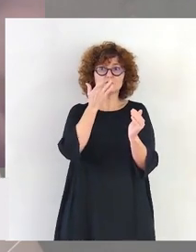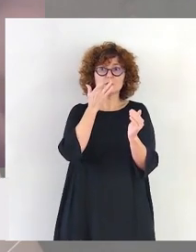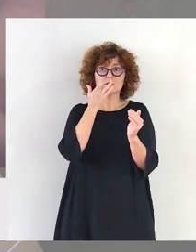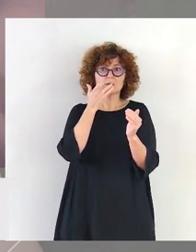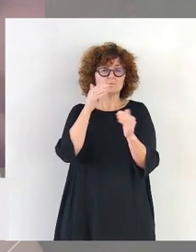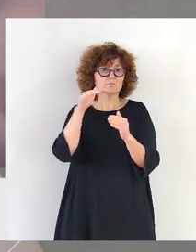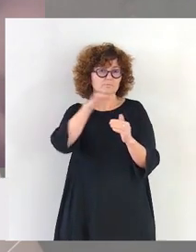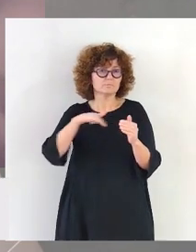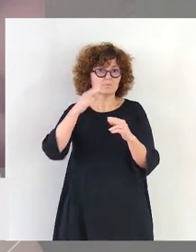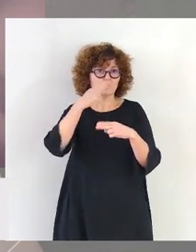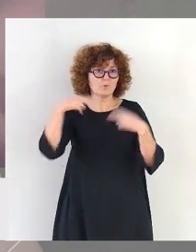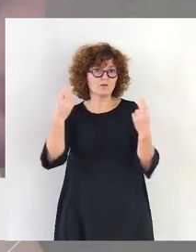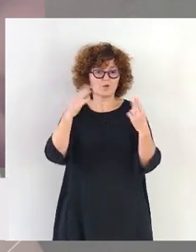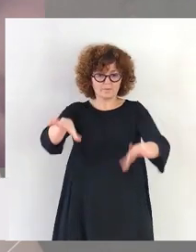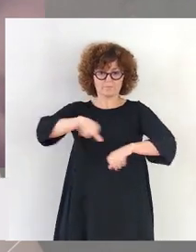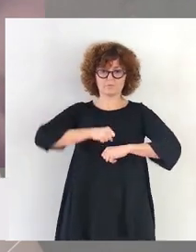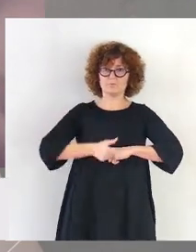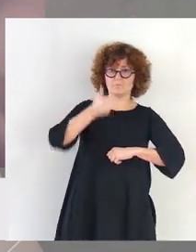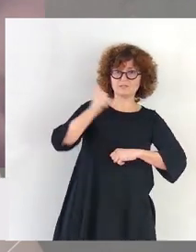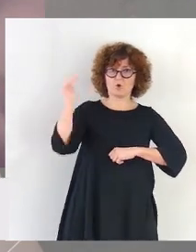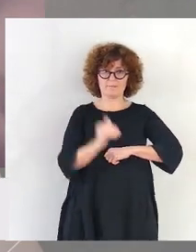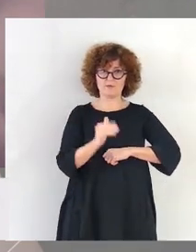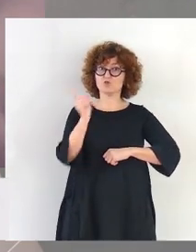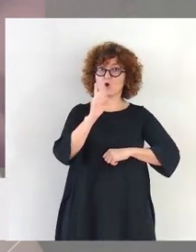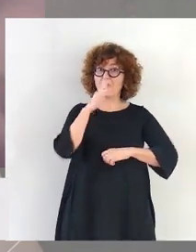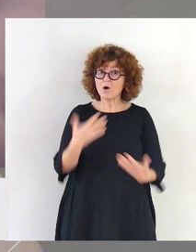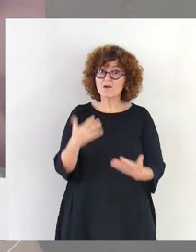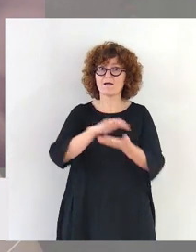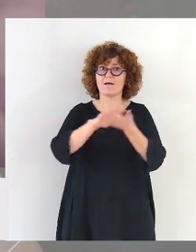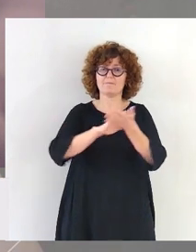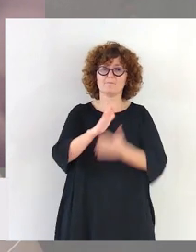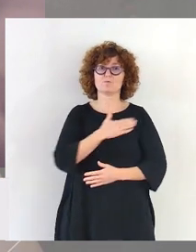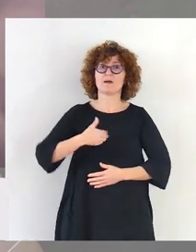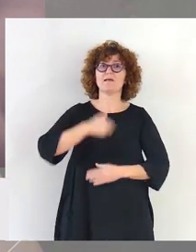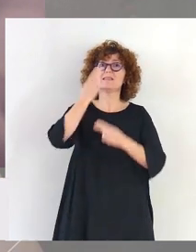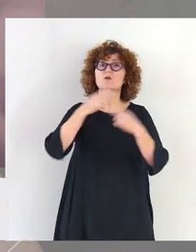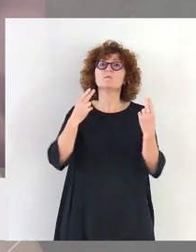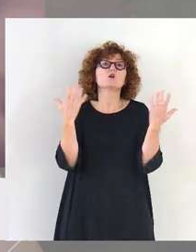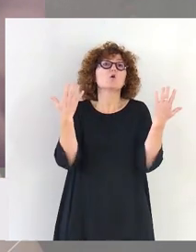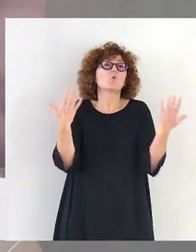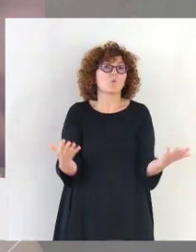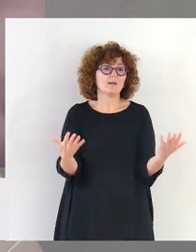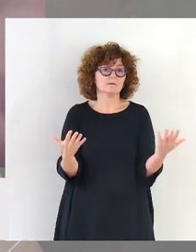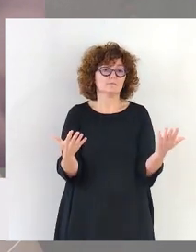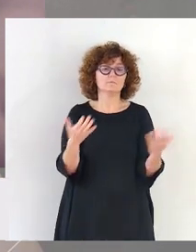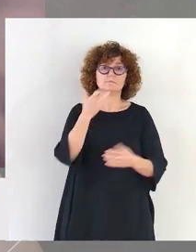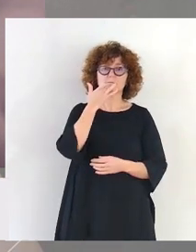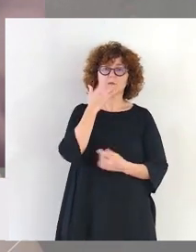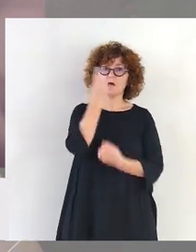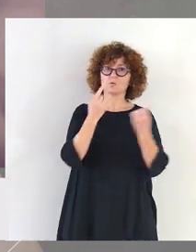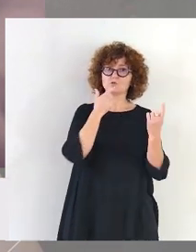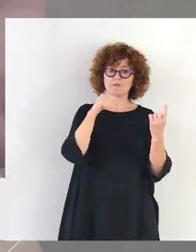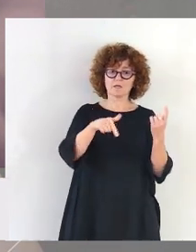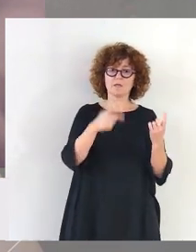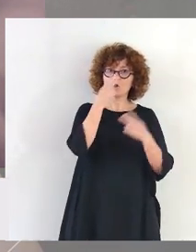que abordar menos sino Cuál es el rol de lo público y aparecen ahí apuestas interesantes como la de machucado que dice no no aquí lo